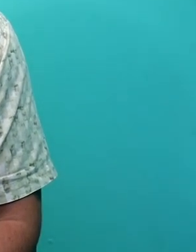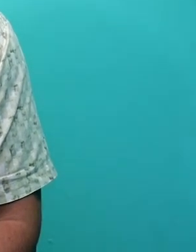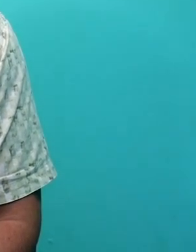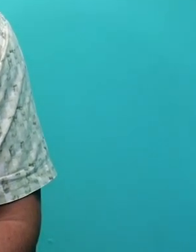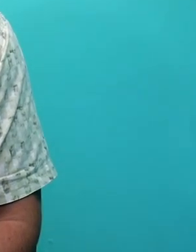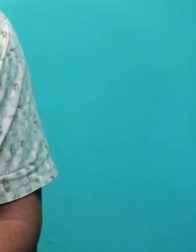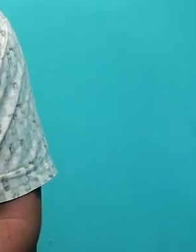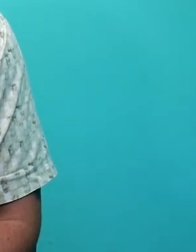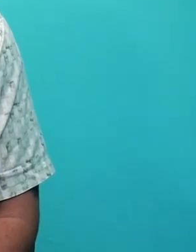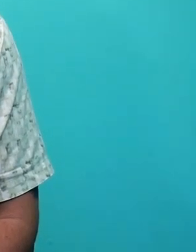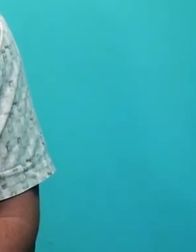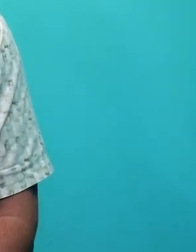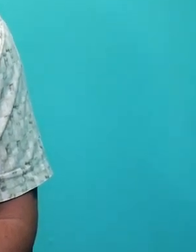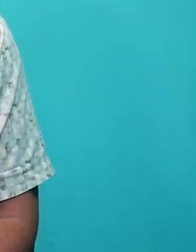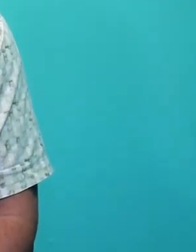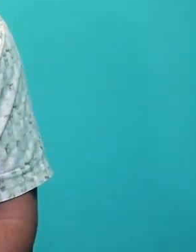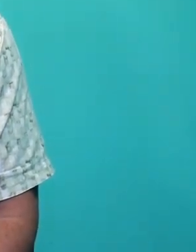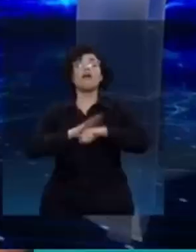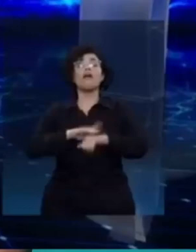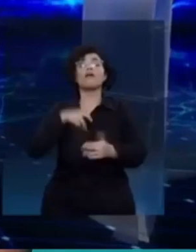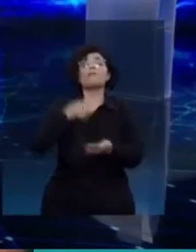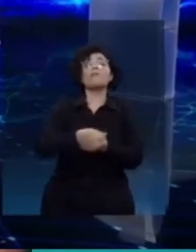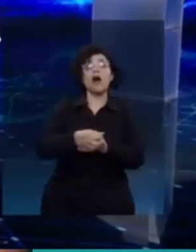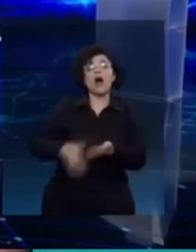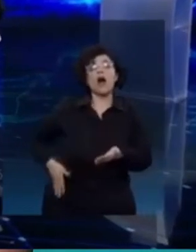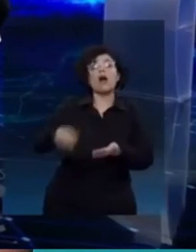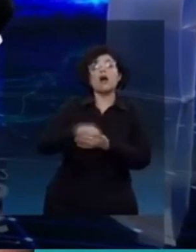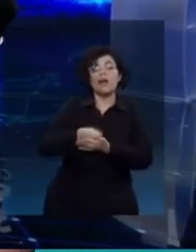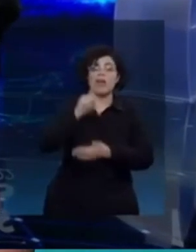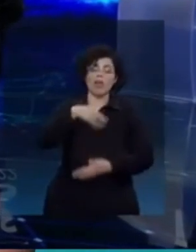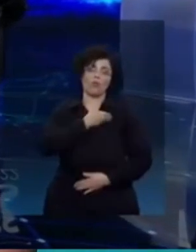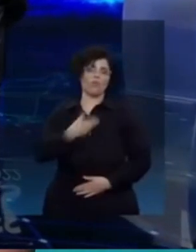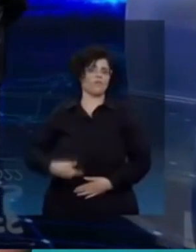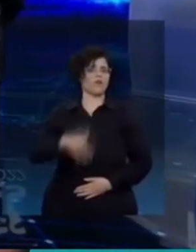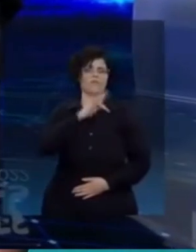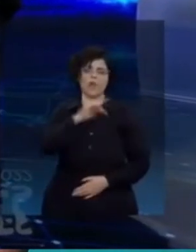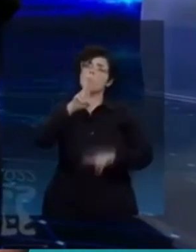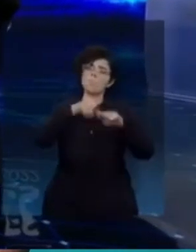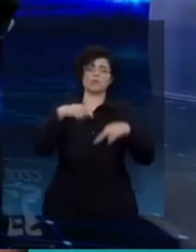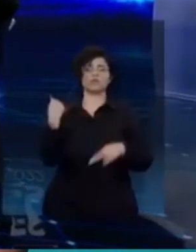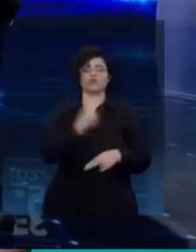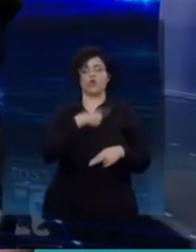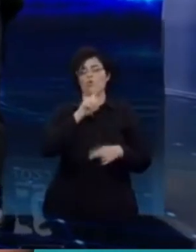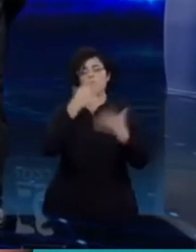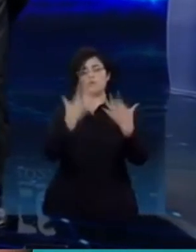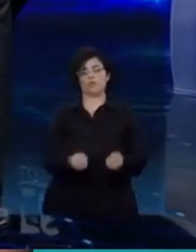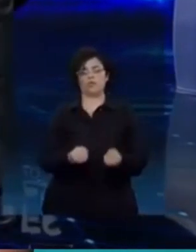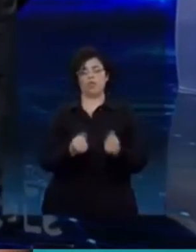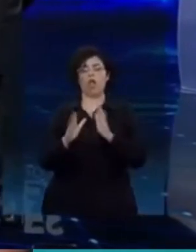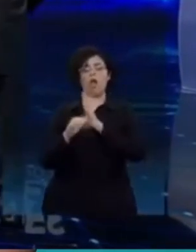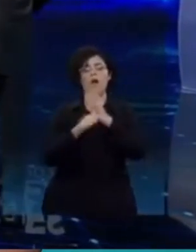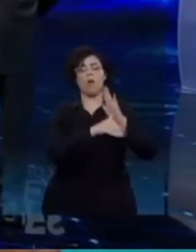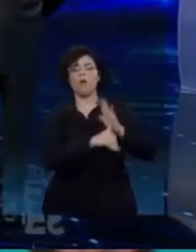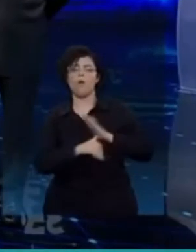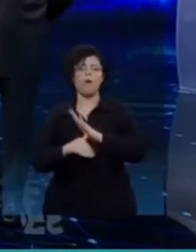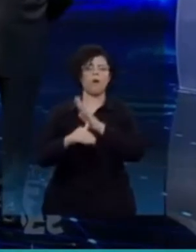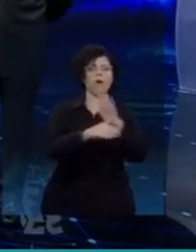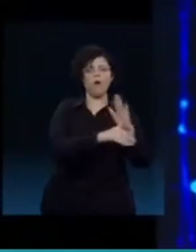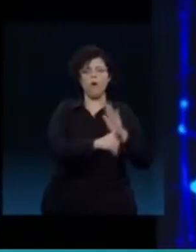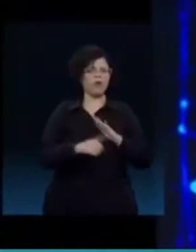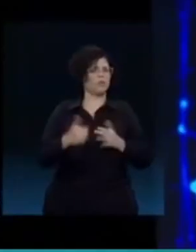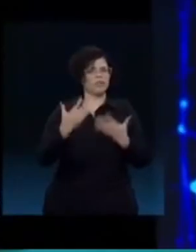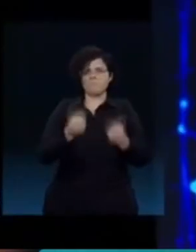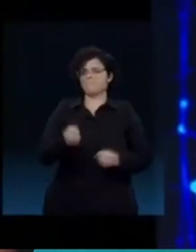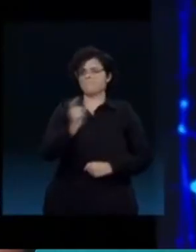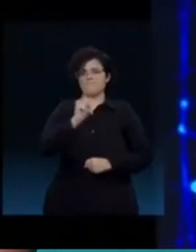realmente bueno Muchos expertos sí aseguran de que hay una posibilidad real hay que ver cómo se mueve ese voto una posibilidad real